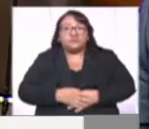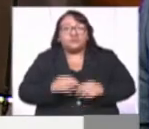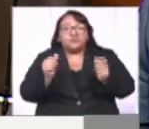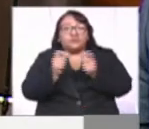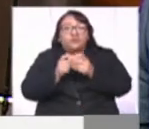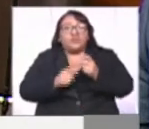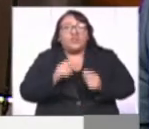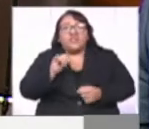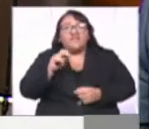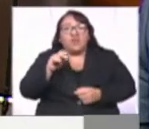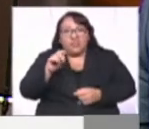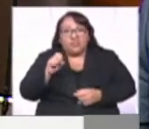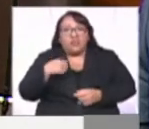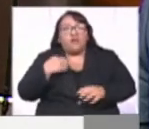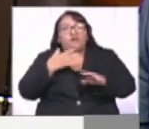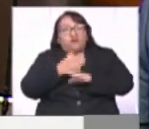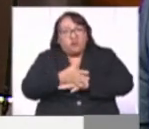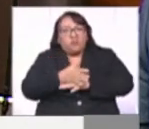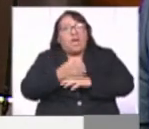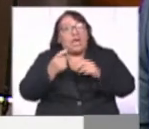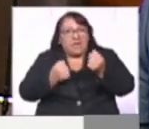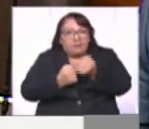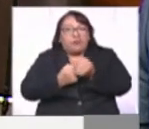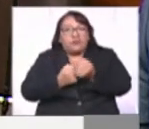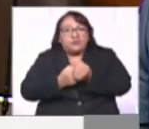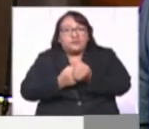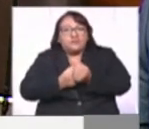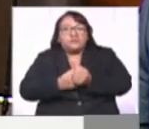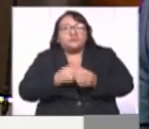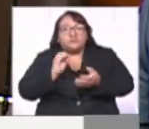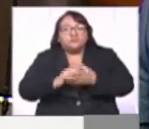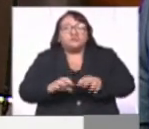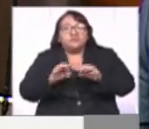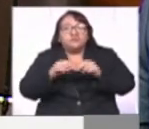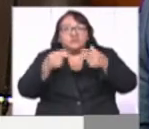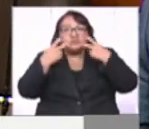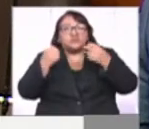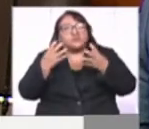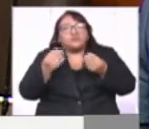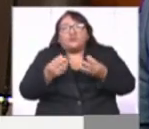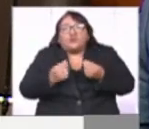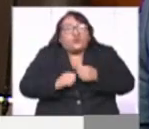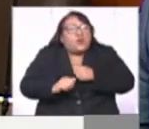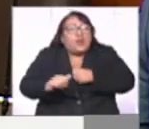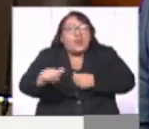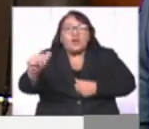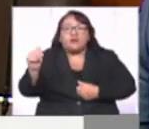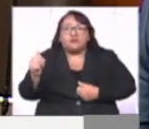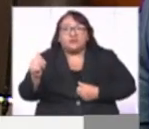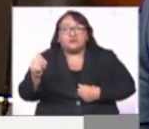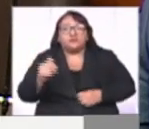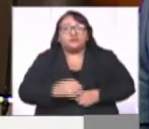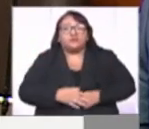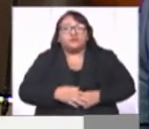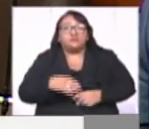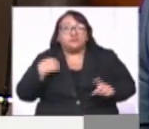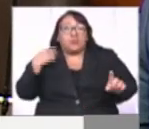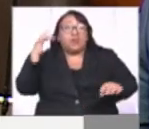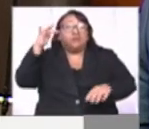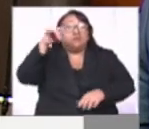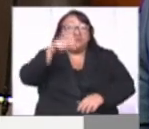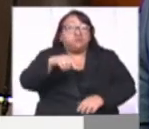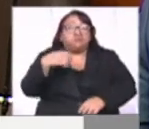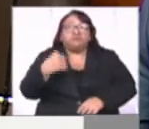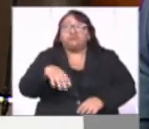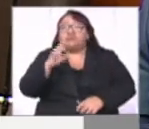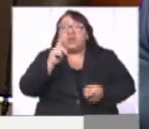Mary Infante, así que creo que hay que respaldarlo. Más aún, Amazonas, señor presidente, está pues muy alejado. Por ejemplo, yo estaba para llegar, teníamos que